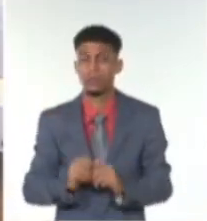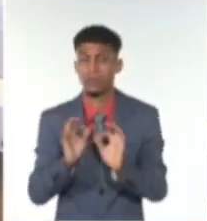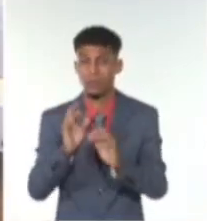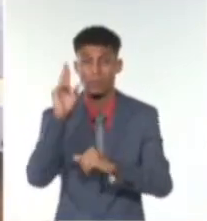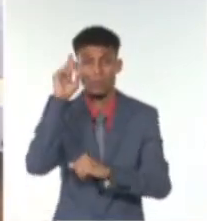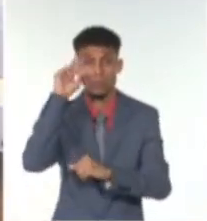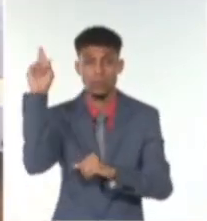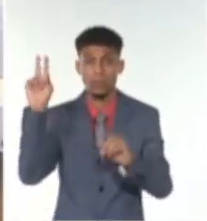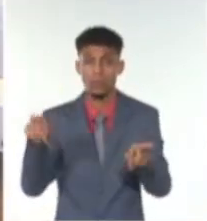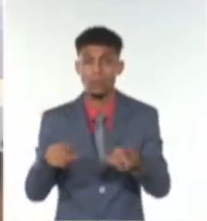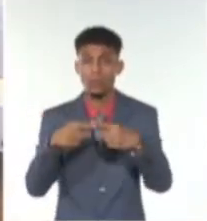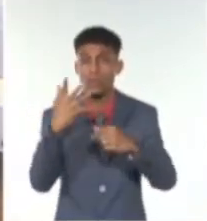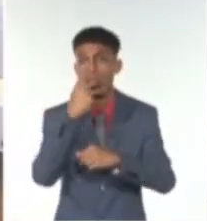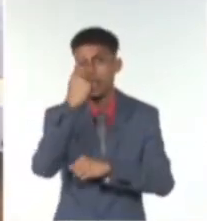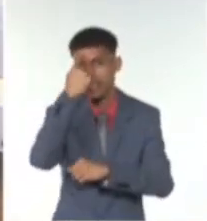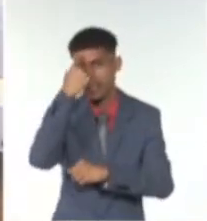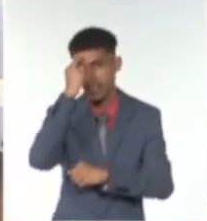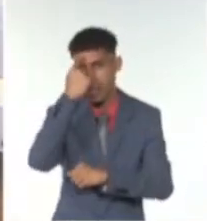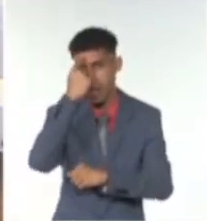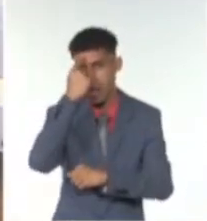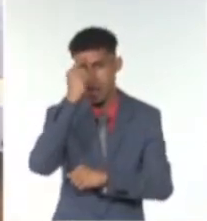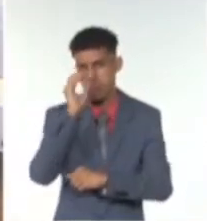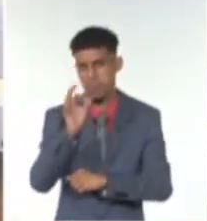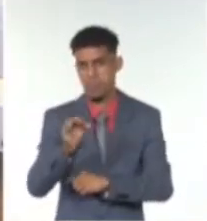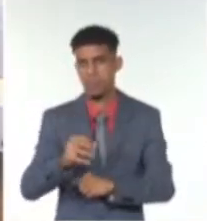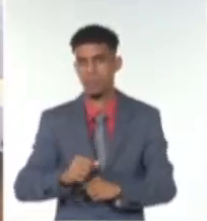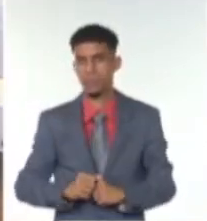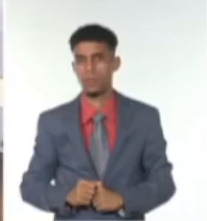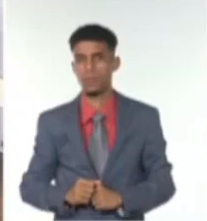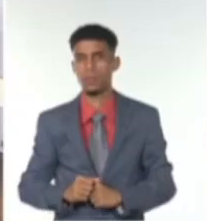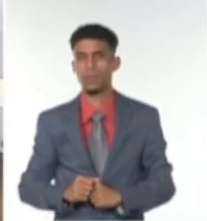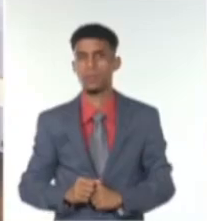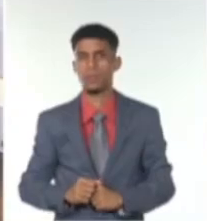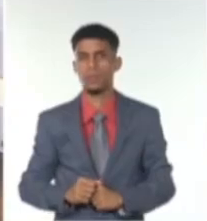canción dedicada al Che Guevara, Hablamos de Hasta Siempre